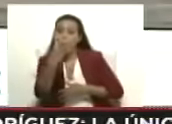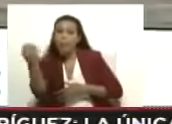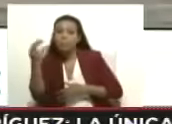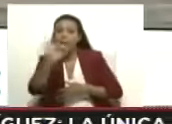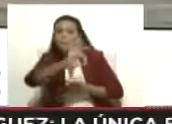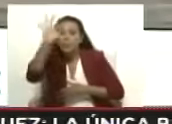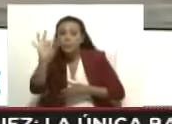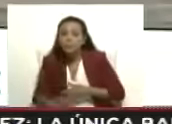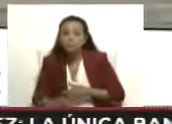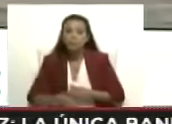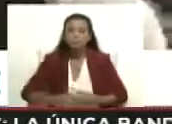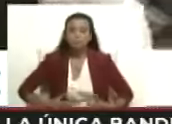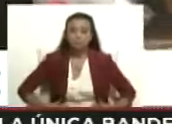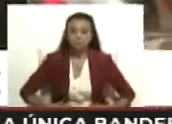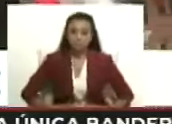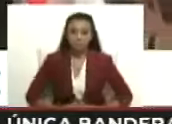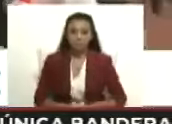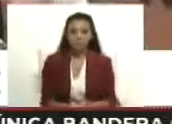95.40%.